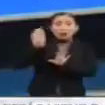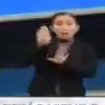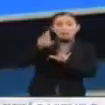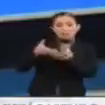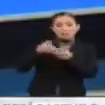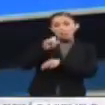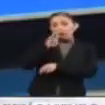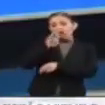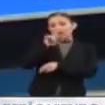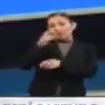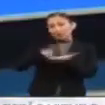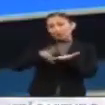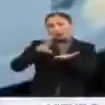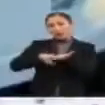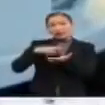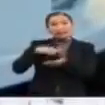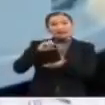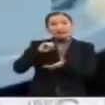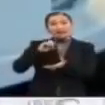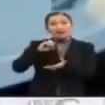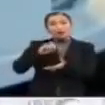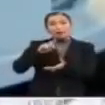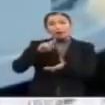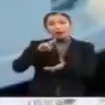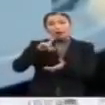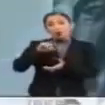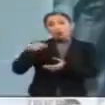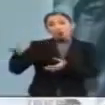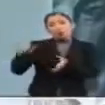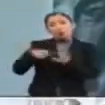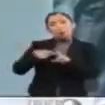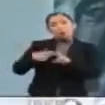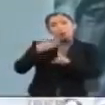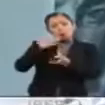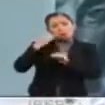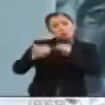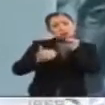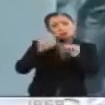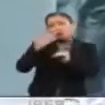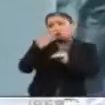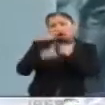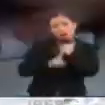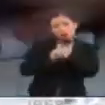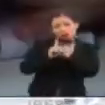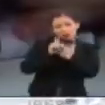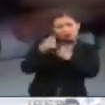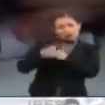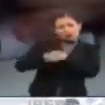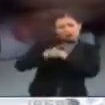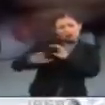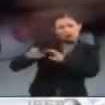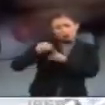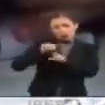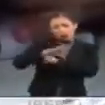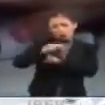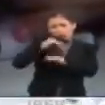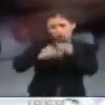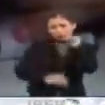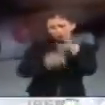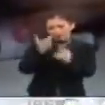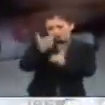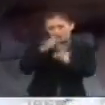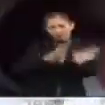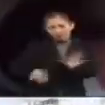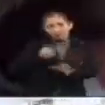valores en San Pablo, Brasil, pues fue muy positiva. Entonces ahí no hay afectaciones, ¿no? Claro. Más